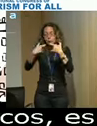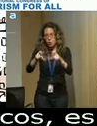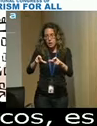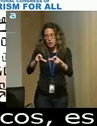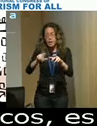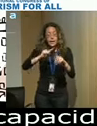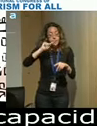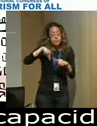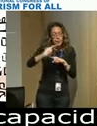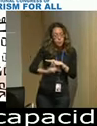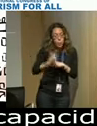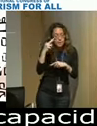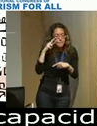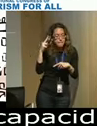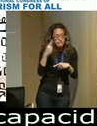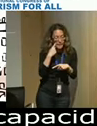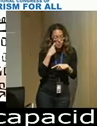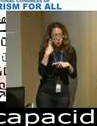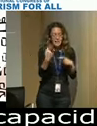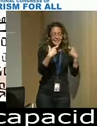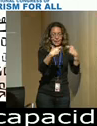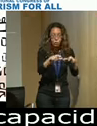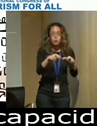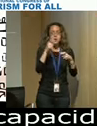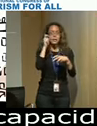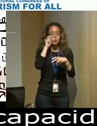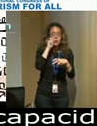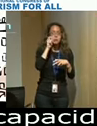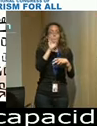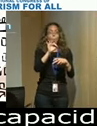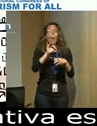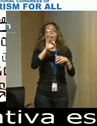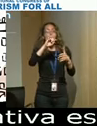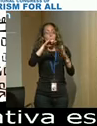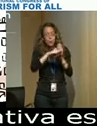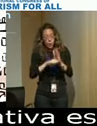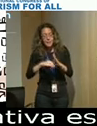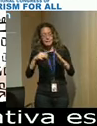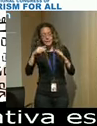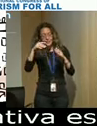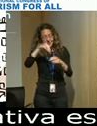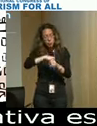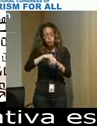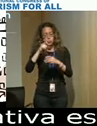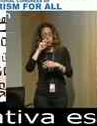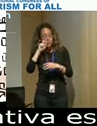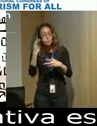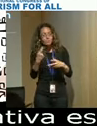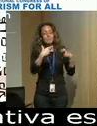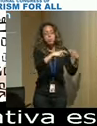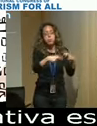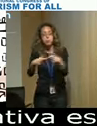de ocio o de turismo también sectoriales. Cuando, me vais a disculpar, pero en la sociedad en